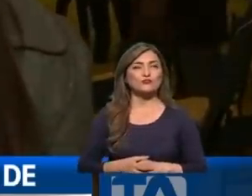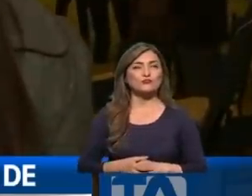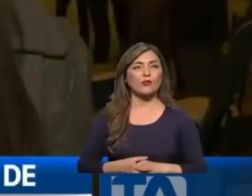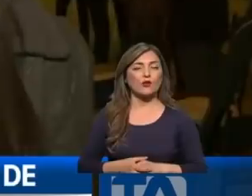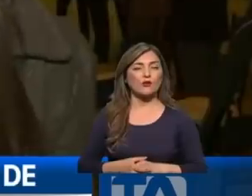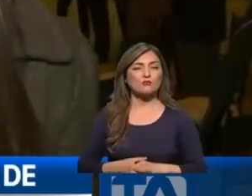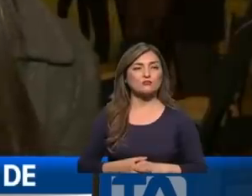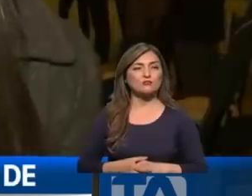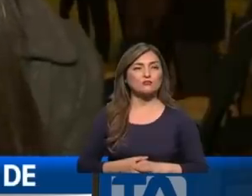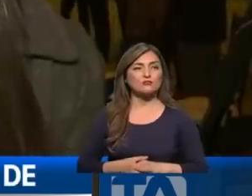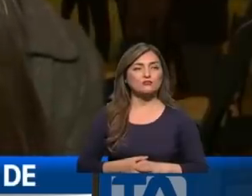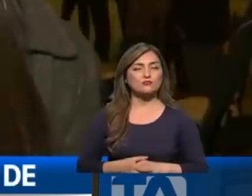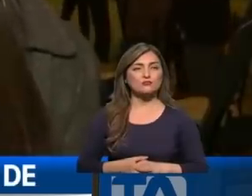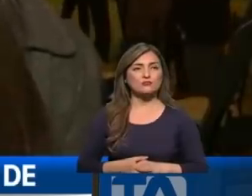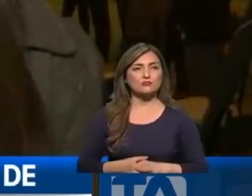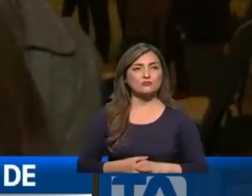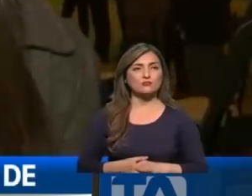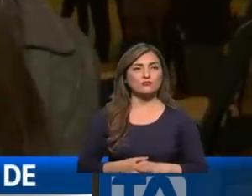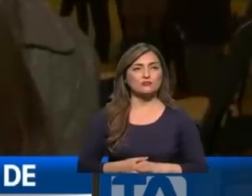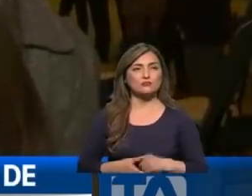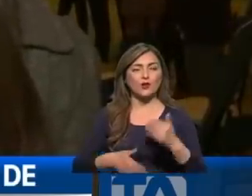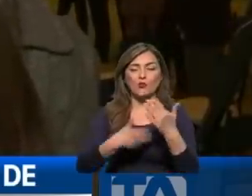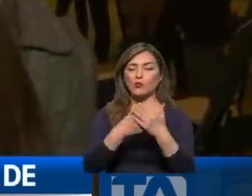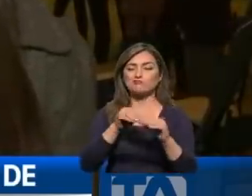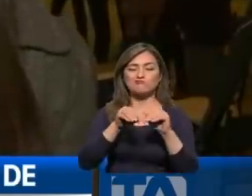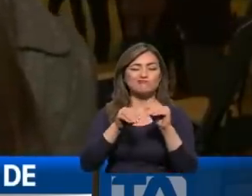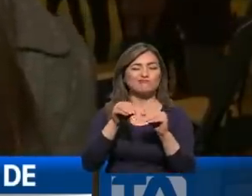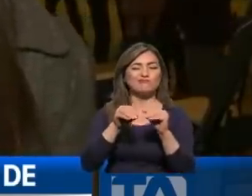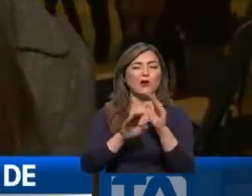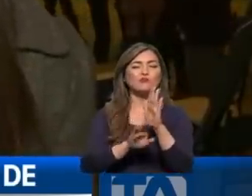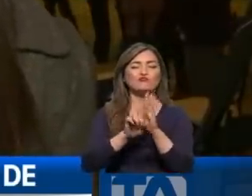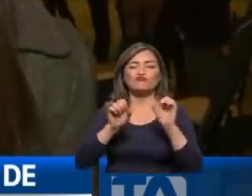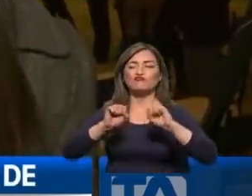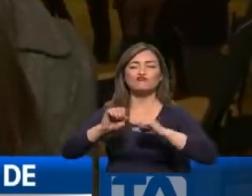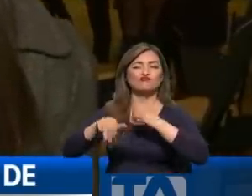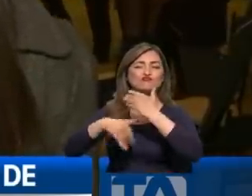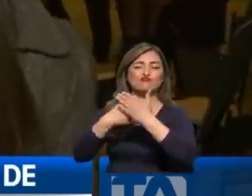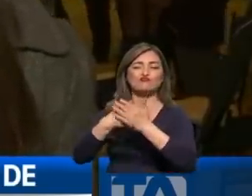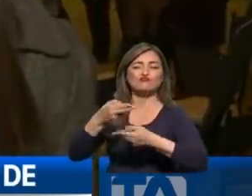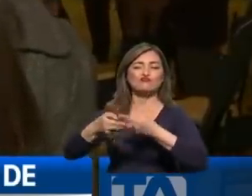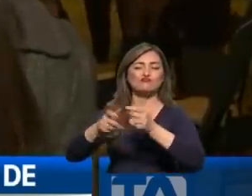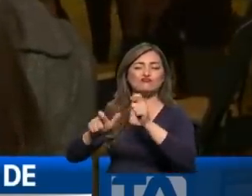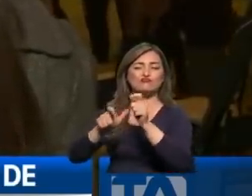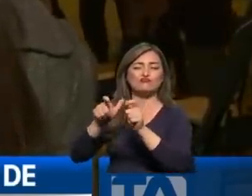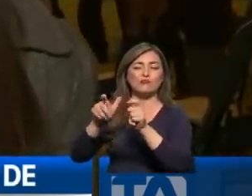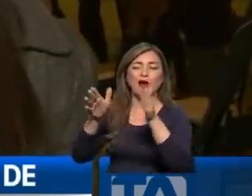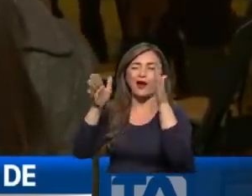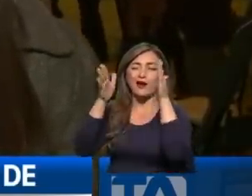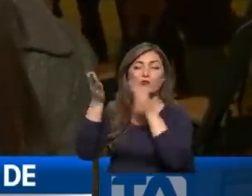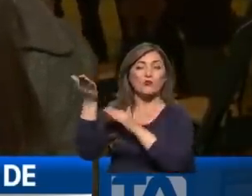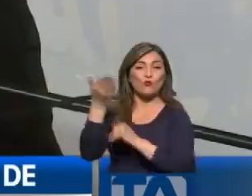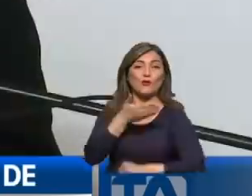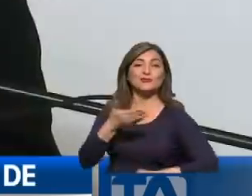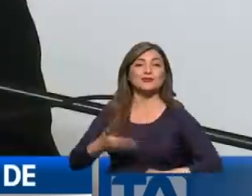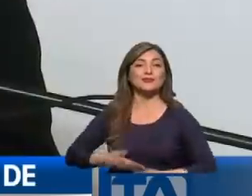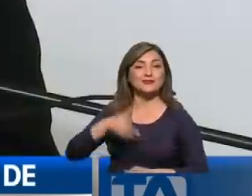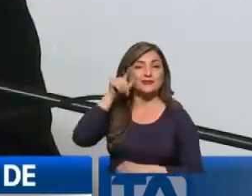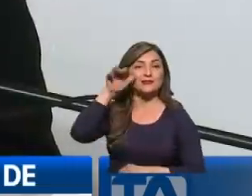para crear ese tipo de iniciativas. Escuchemos lo que dijo el presidente de la República, Guillermo Lasso.